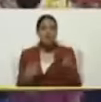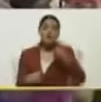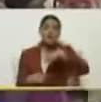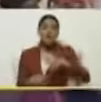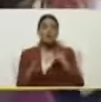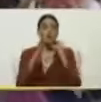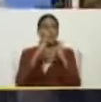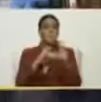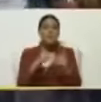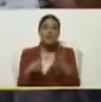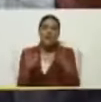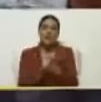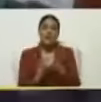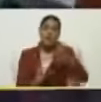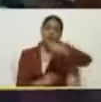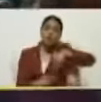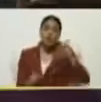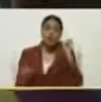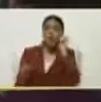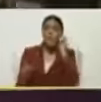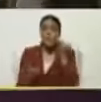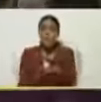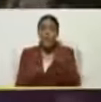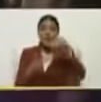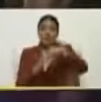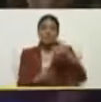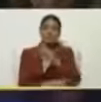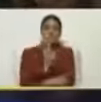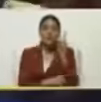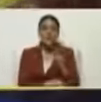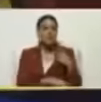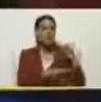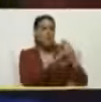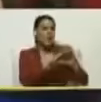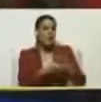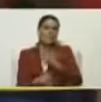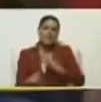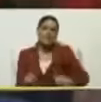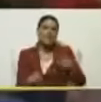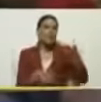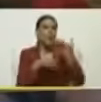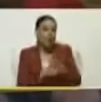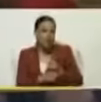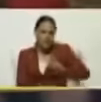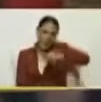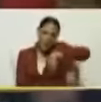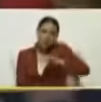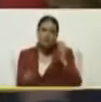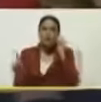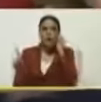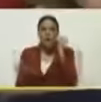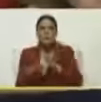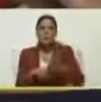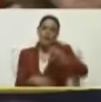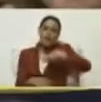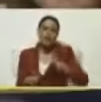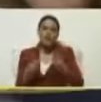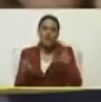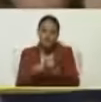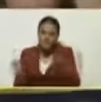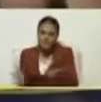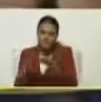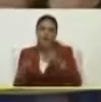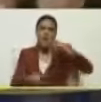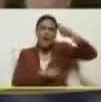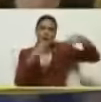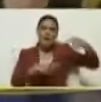un mensaje que nosotras las mujeres de Venezuela le queremos dar es, presidente, confíe en nosotras, que estamos aquí para darle sostenibilidad a la revolución